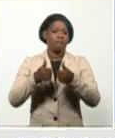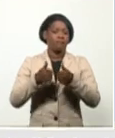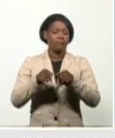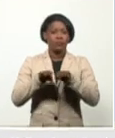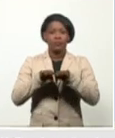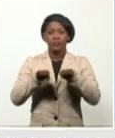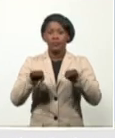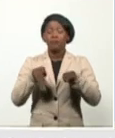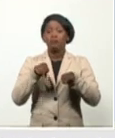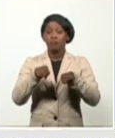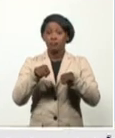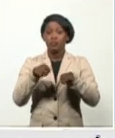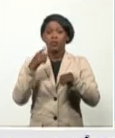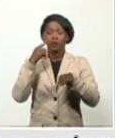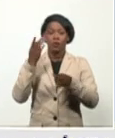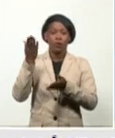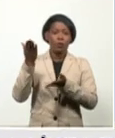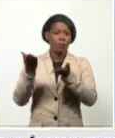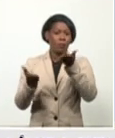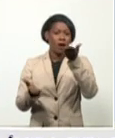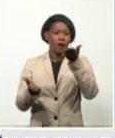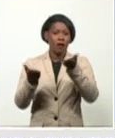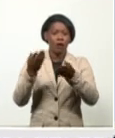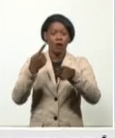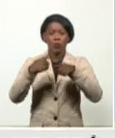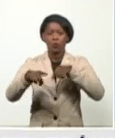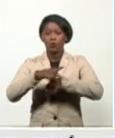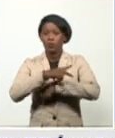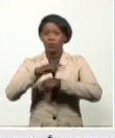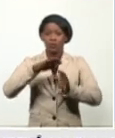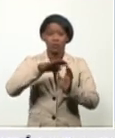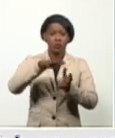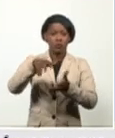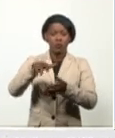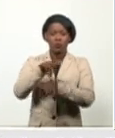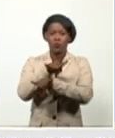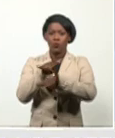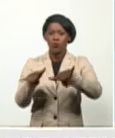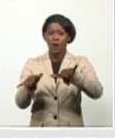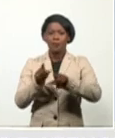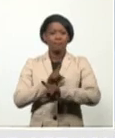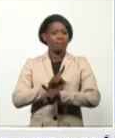mundo, no es igual en todos los países.